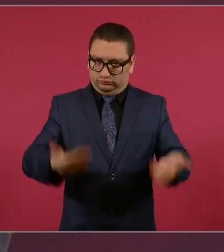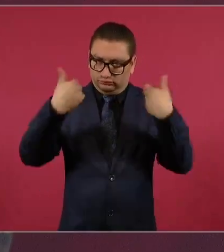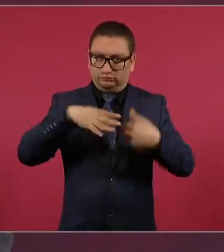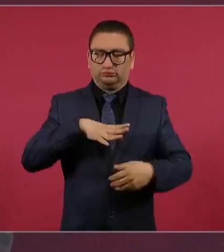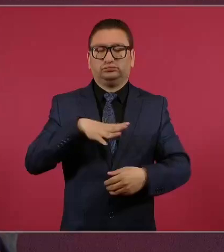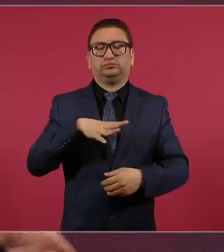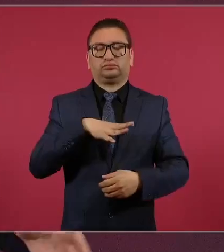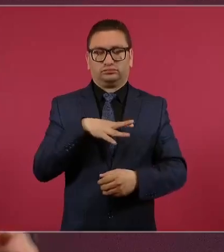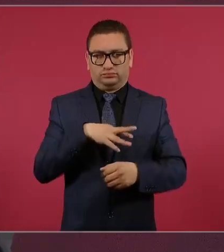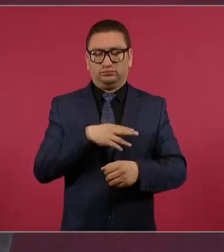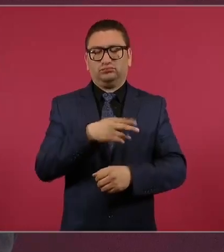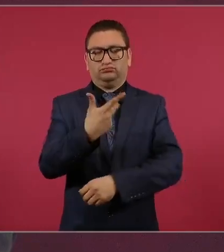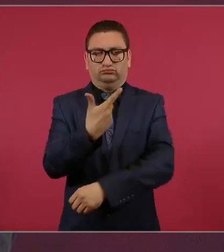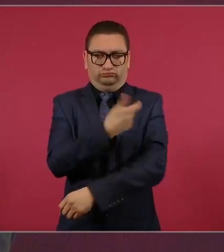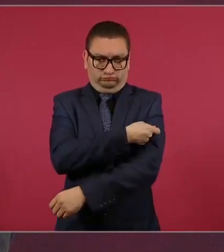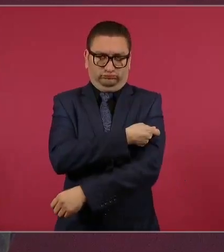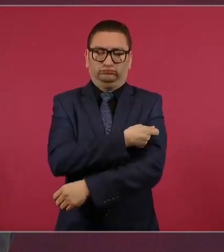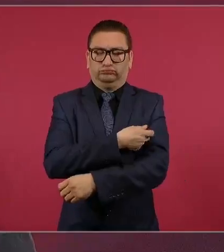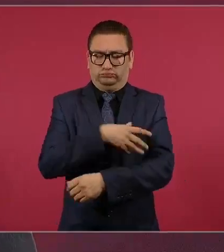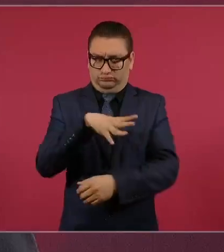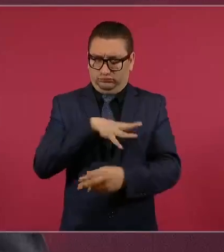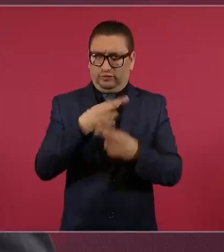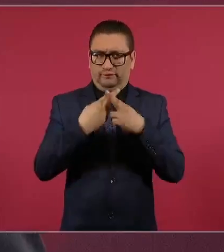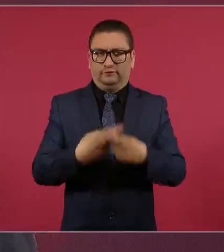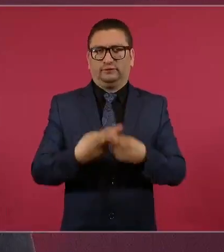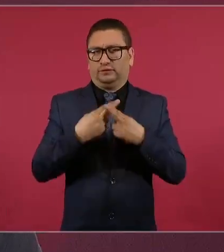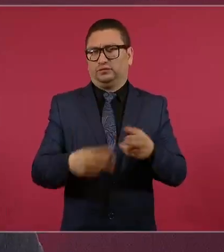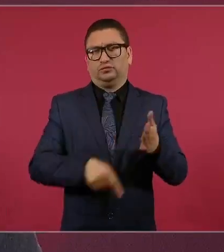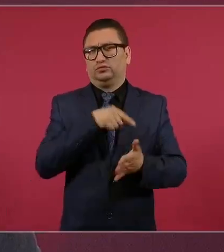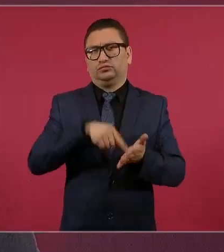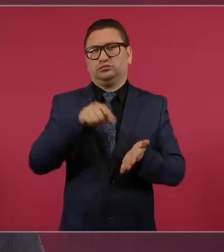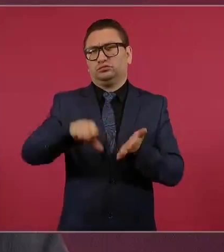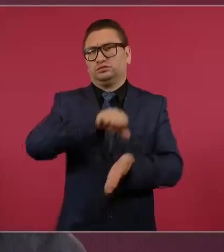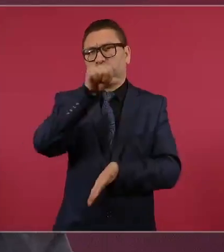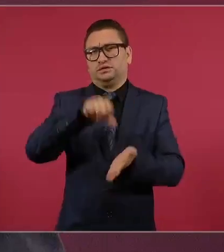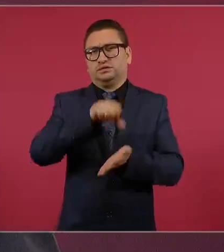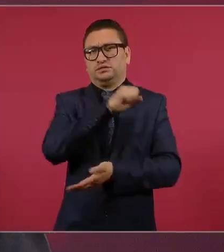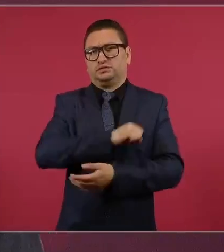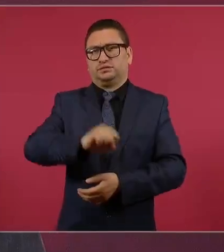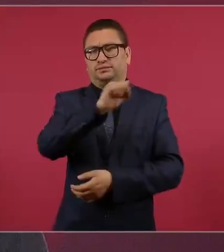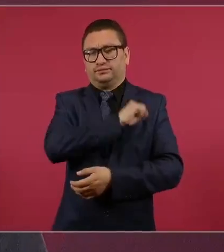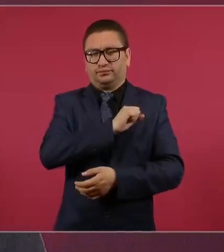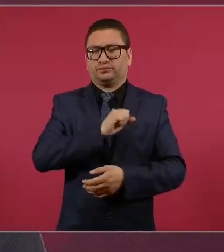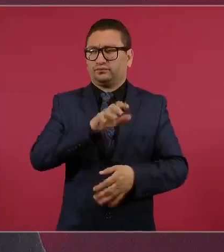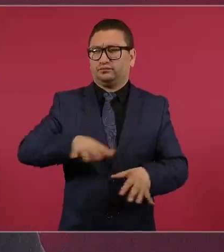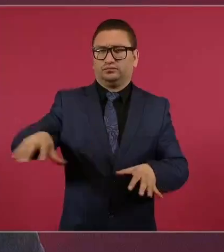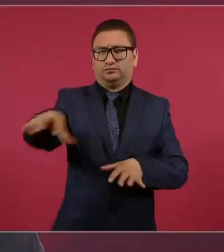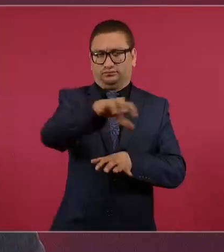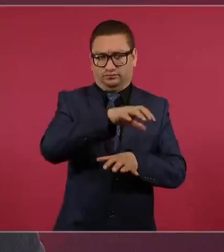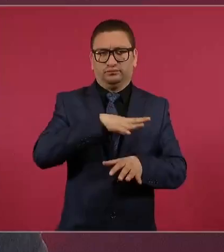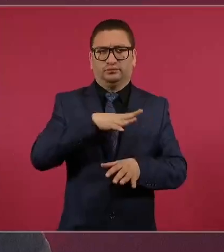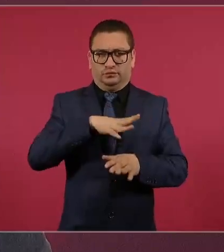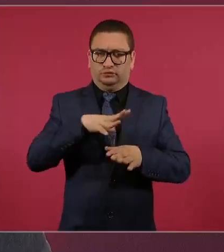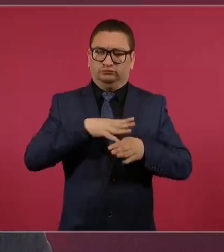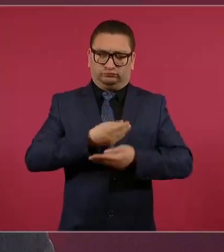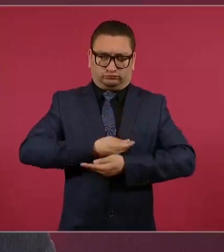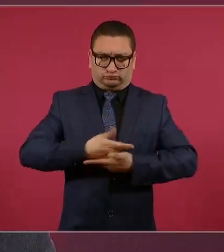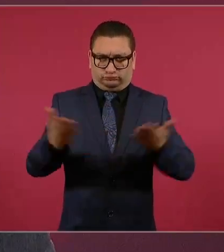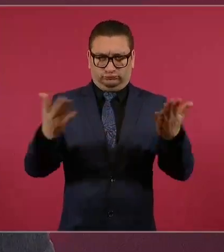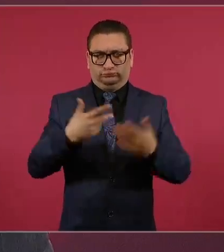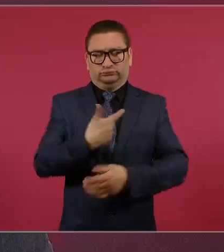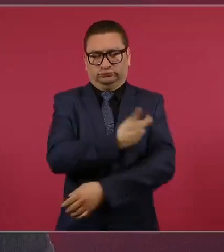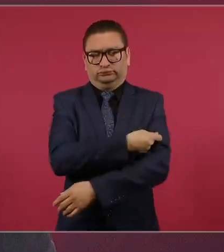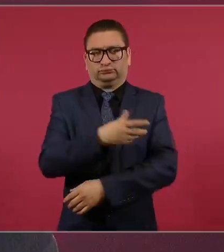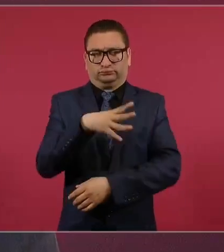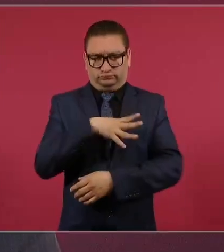vacuna disponible prácticamente en todos los centros de salud. Se ha logrado una distribución extensa